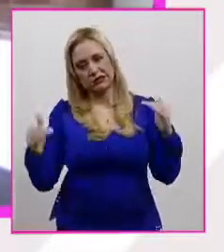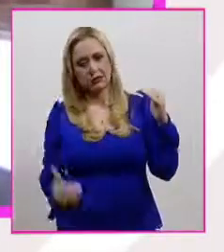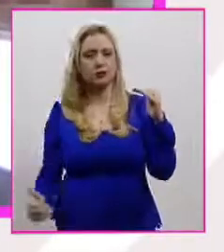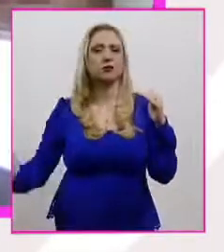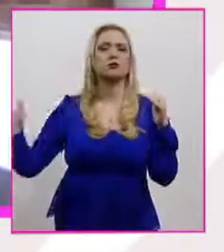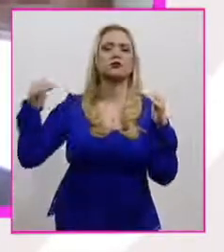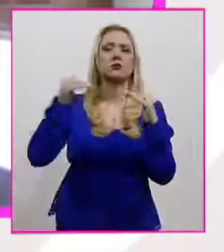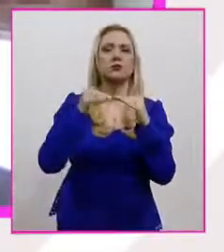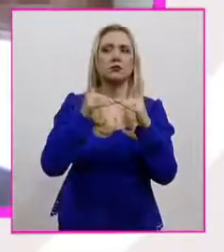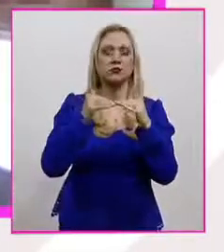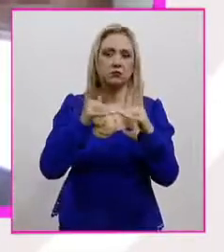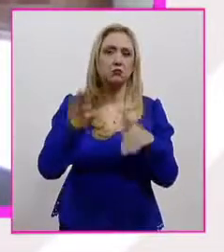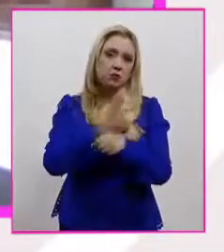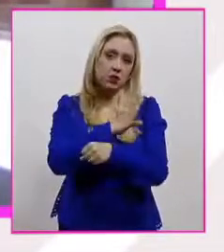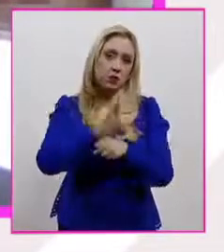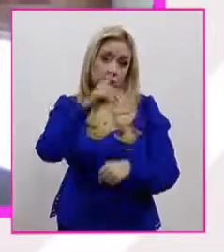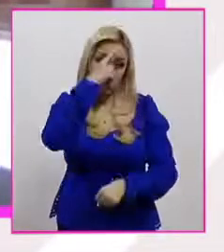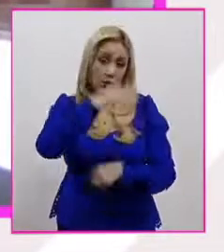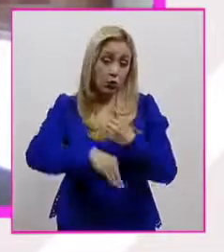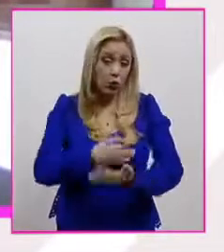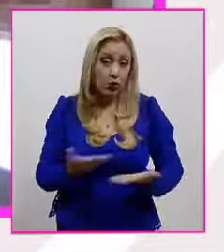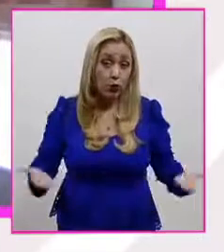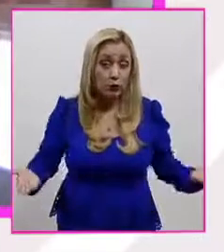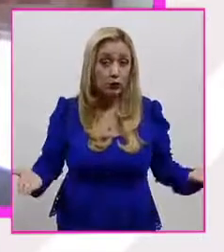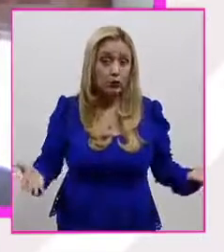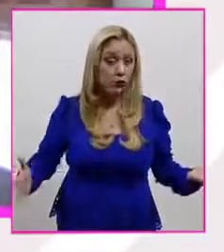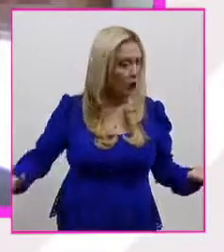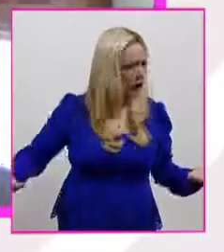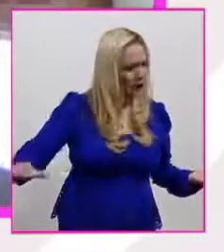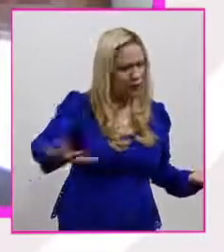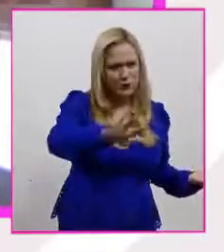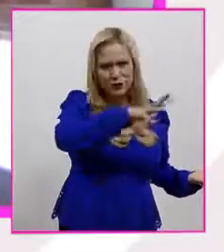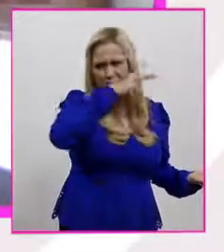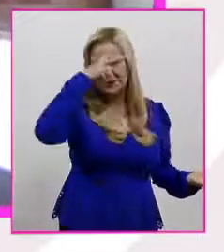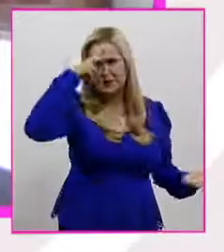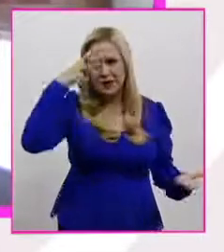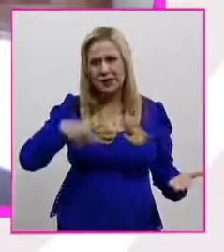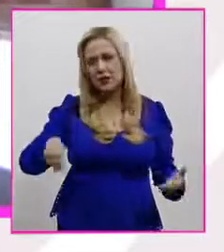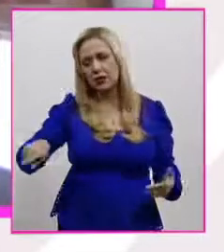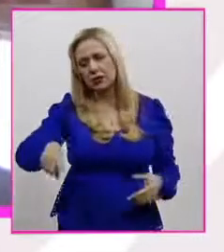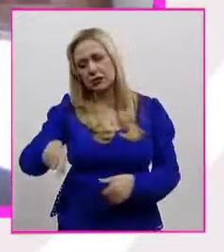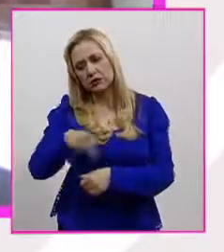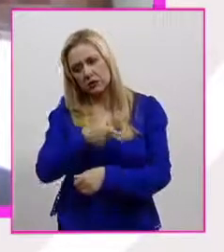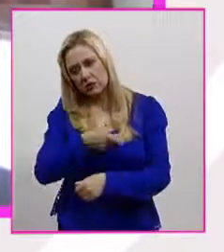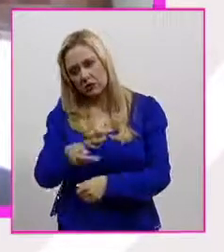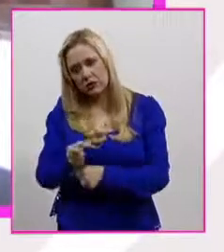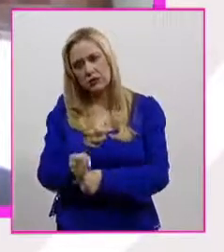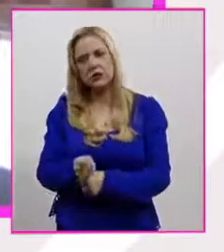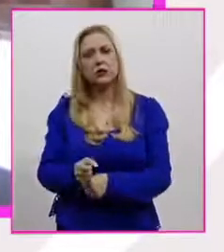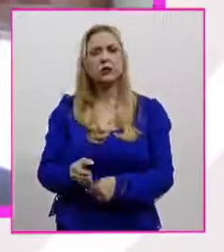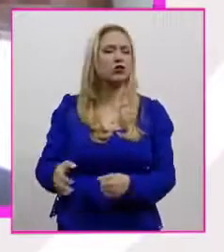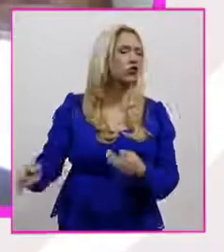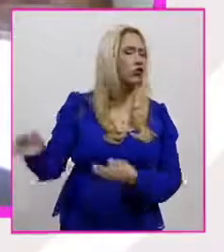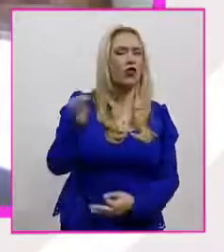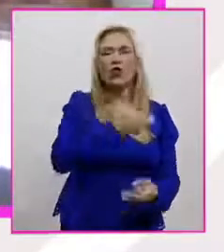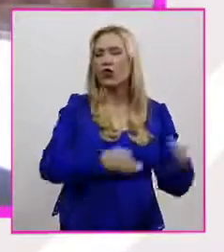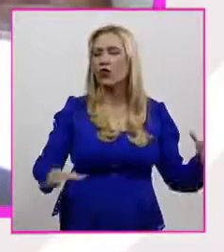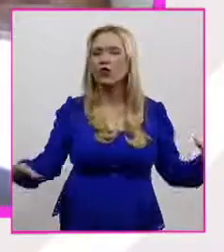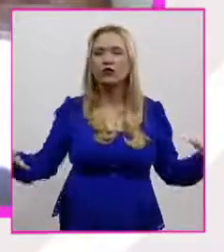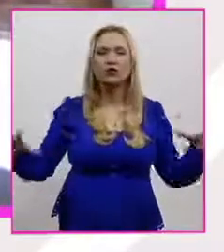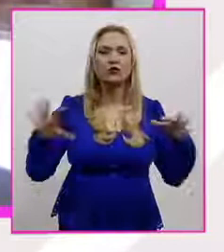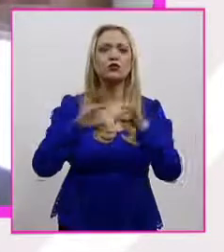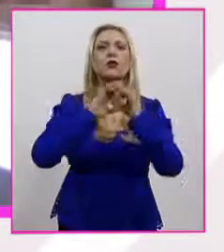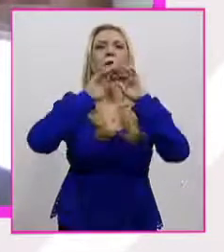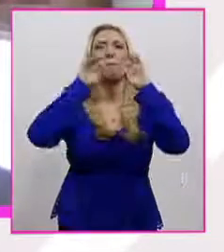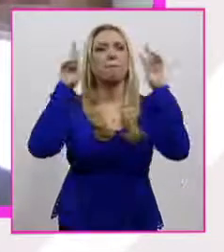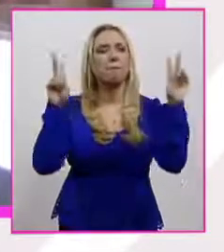es algo que nos beneficiaría a todos los miembros de la sociedad mexicana, no solo los más afectados. Nos permitiría ser una sociedad mucho más pacífica,